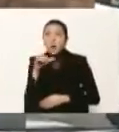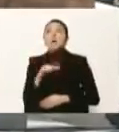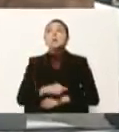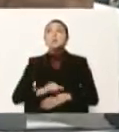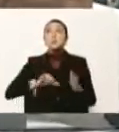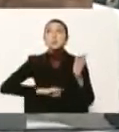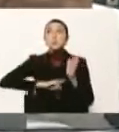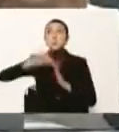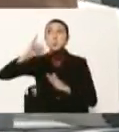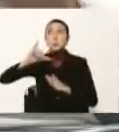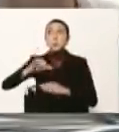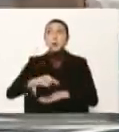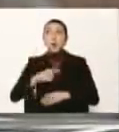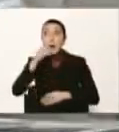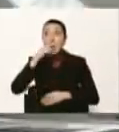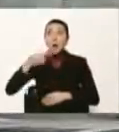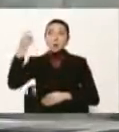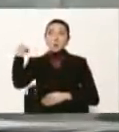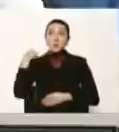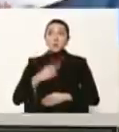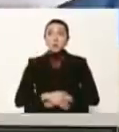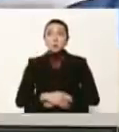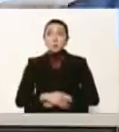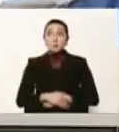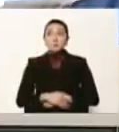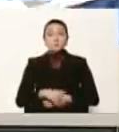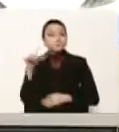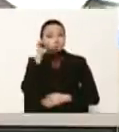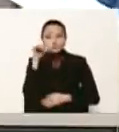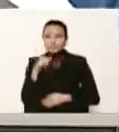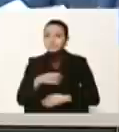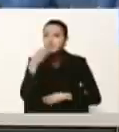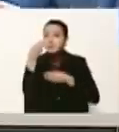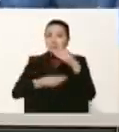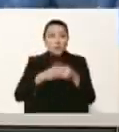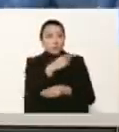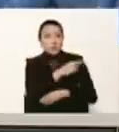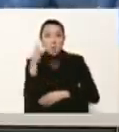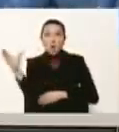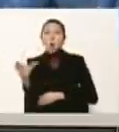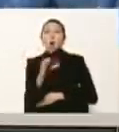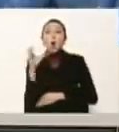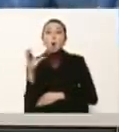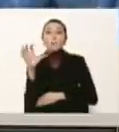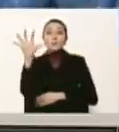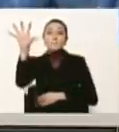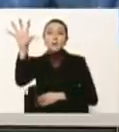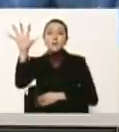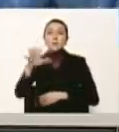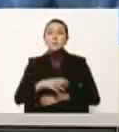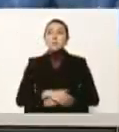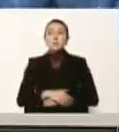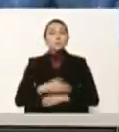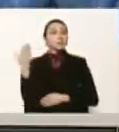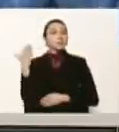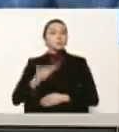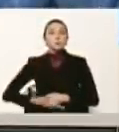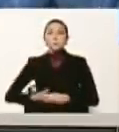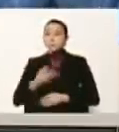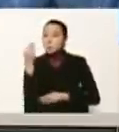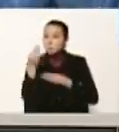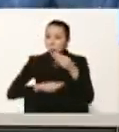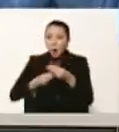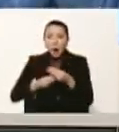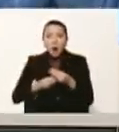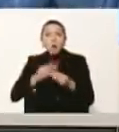2020. Principal productor de droga en el mundo, Colombia. Principal consumidor de